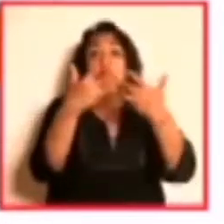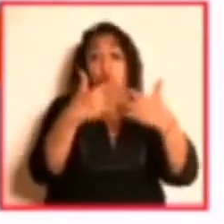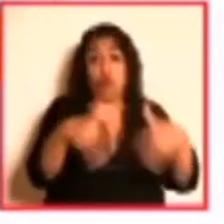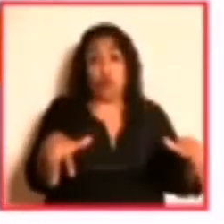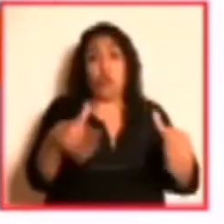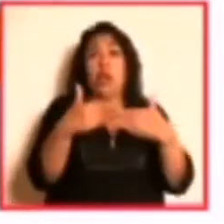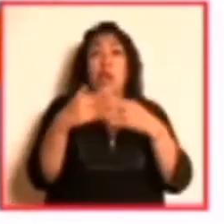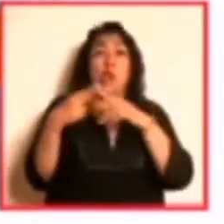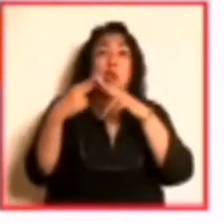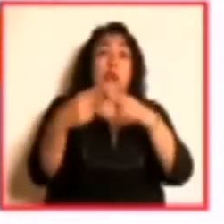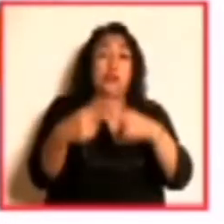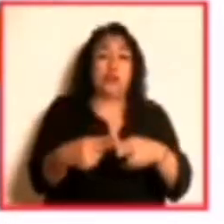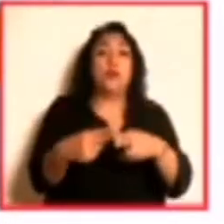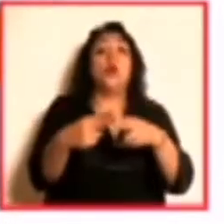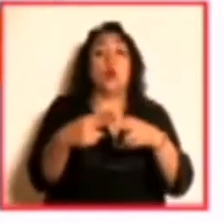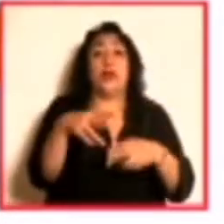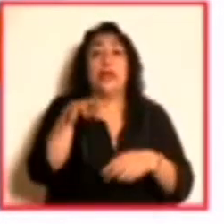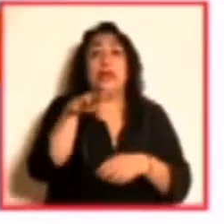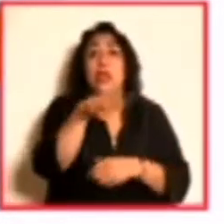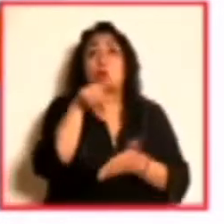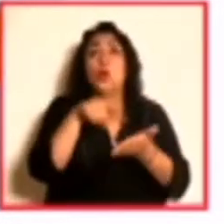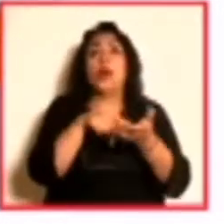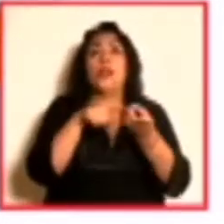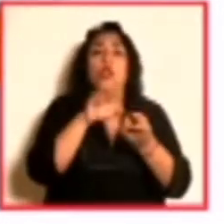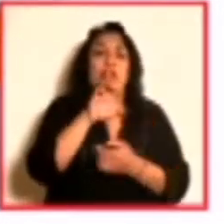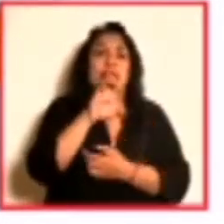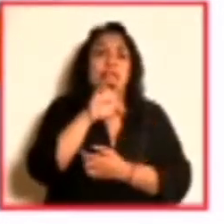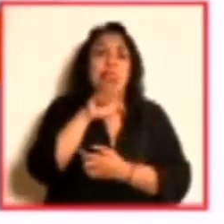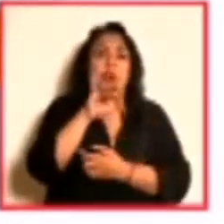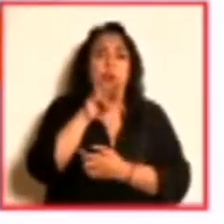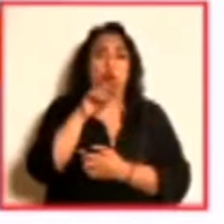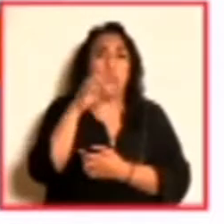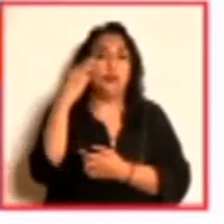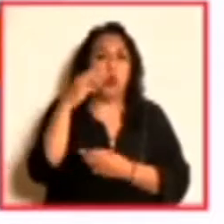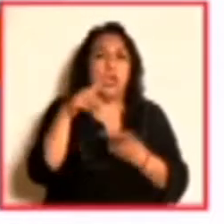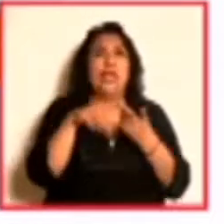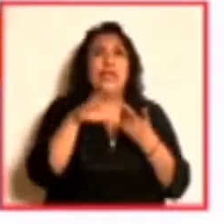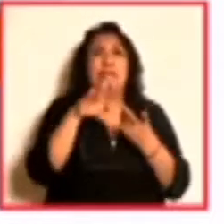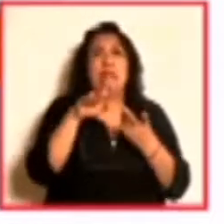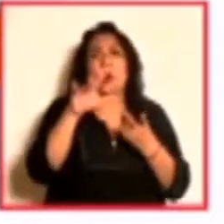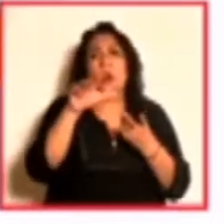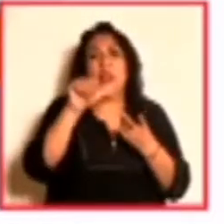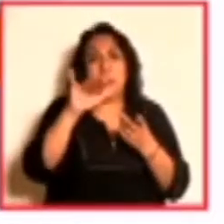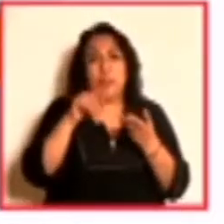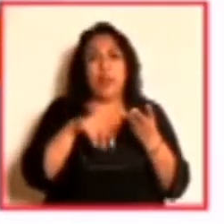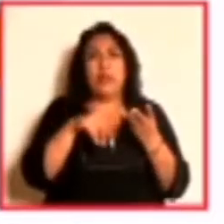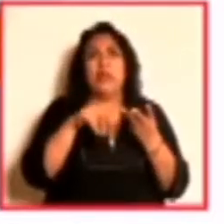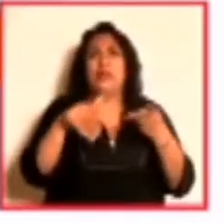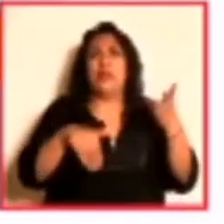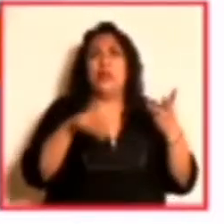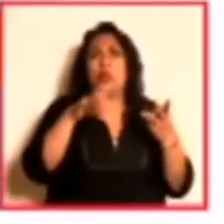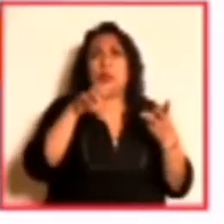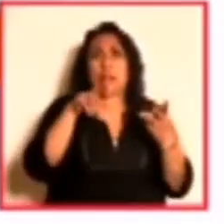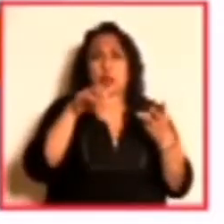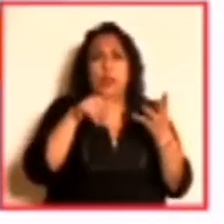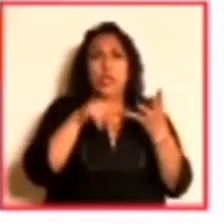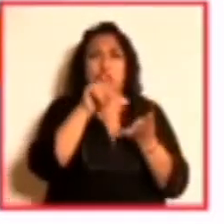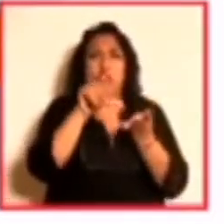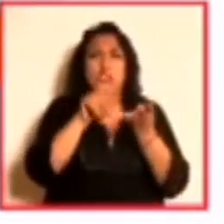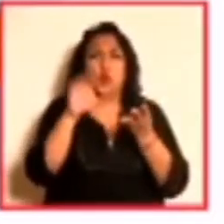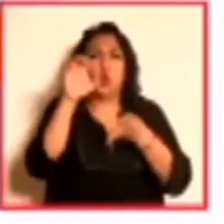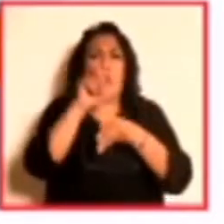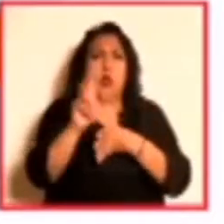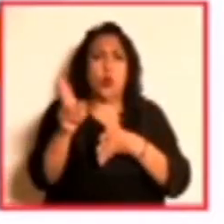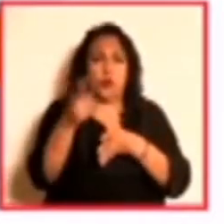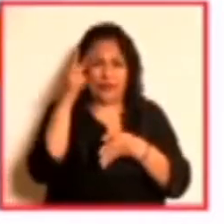19ª edición serán en Cinépolis Morelia Centro, Cinépolis Las Américas, Teatro Mariano Matamoros y el Centro Cultural